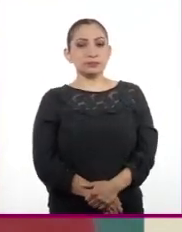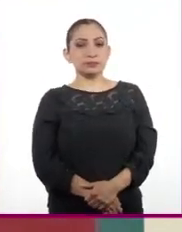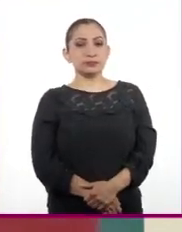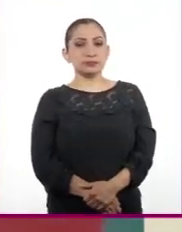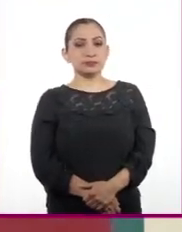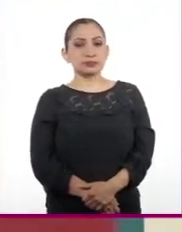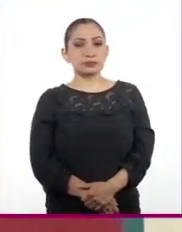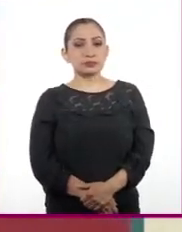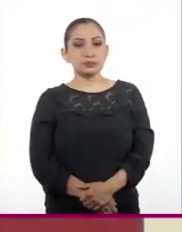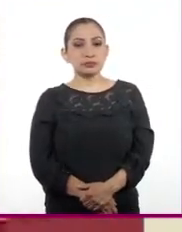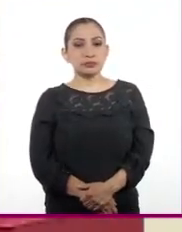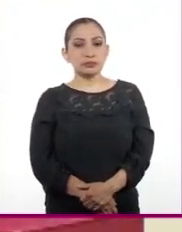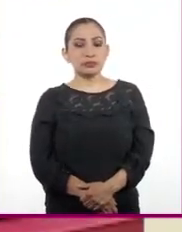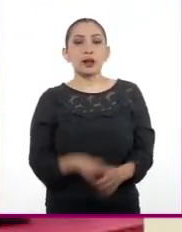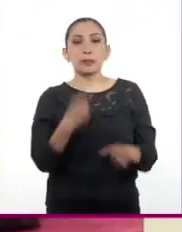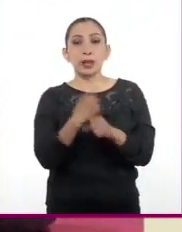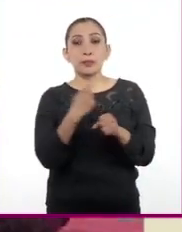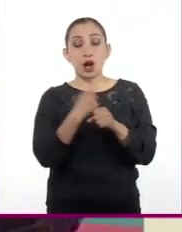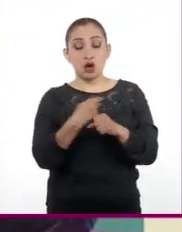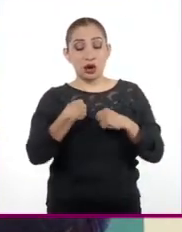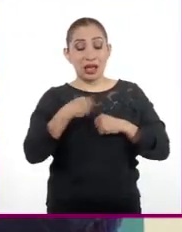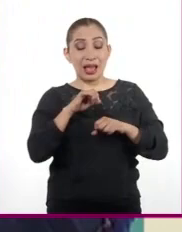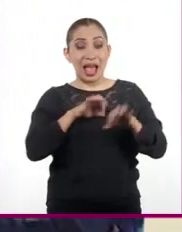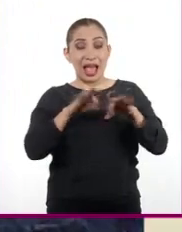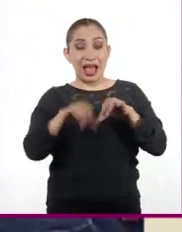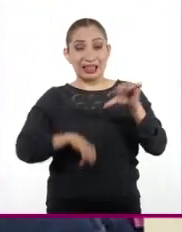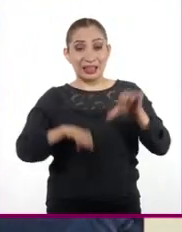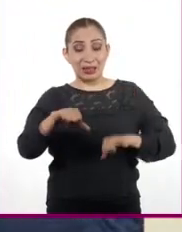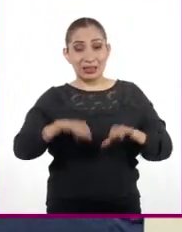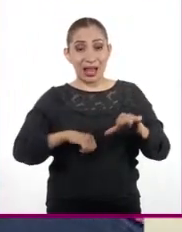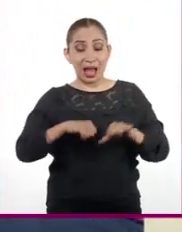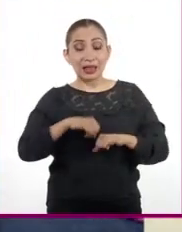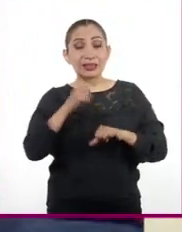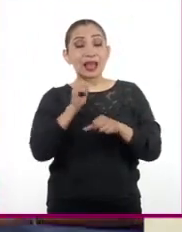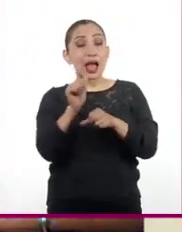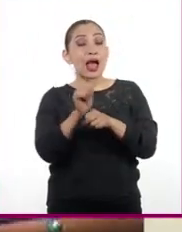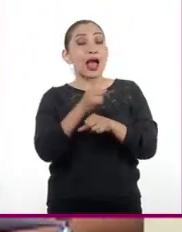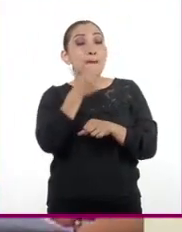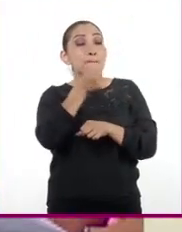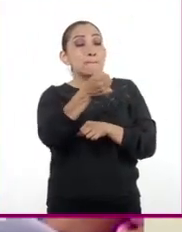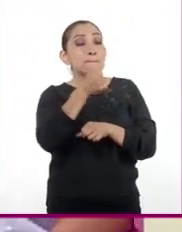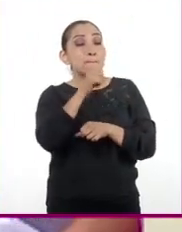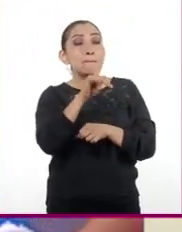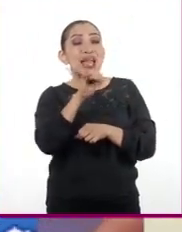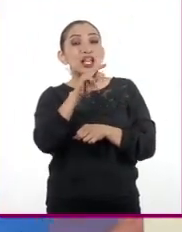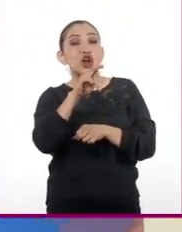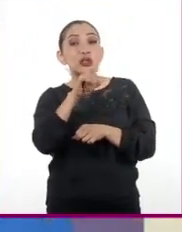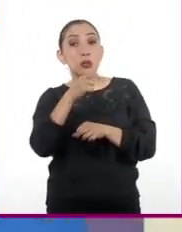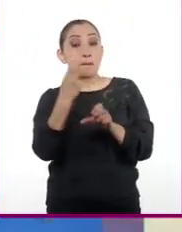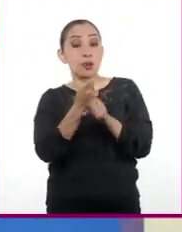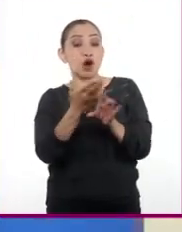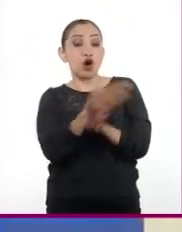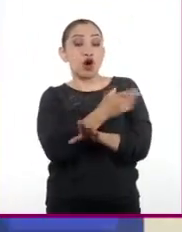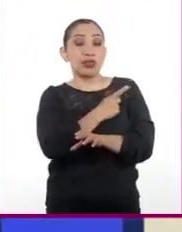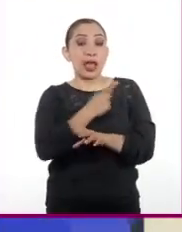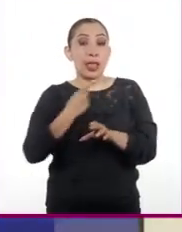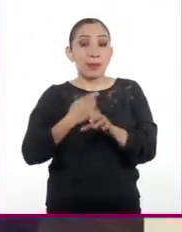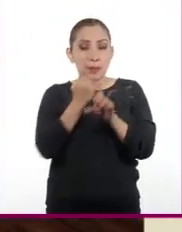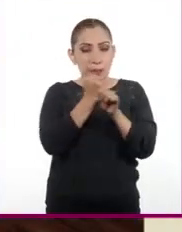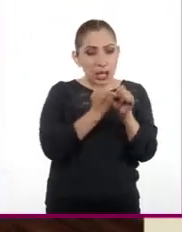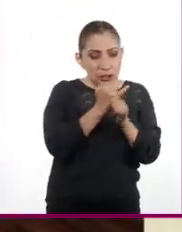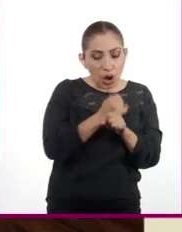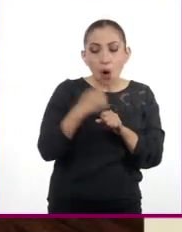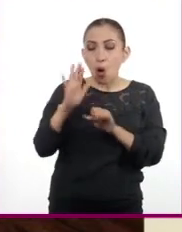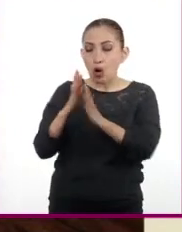Bueno, fundamentalmente el periodismo se tiene que basar en la investigación. O sea, el tipo de investigación, la bibliografía